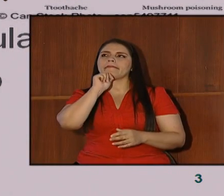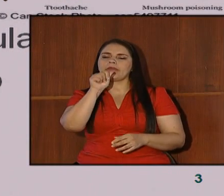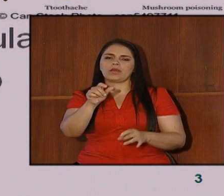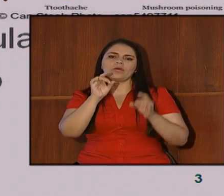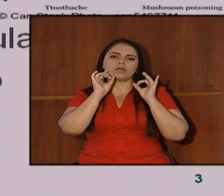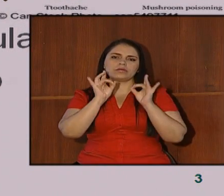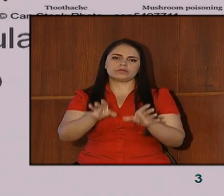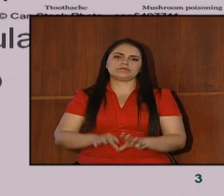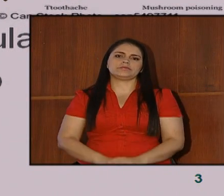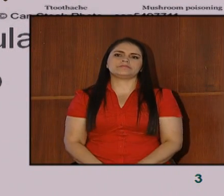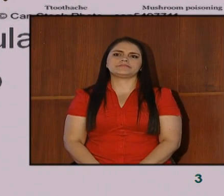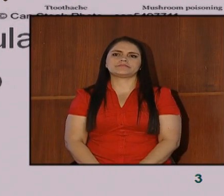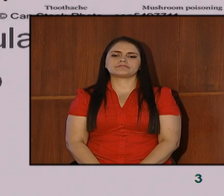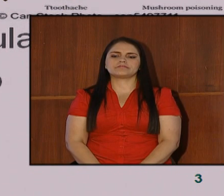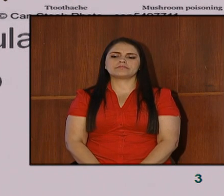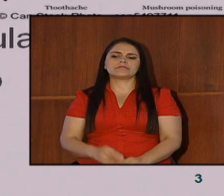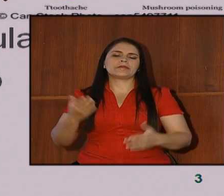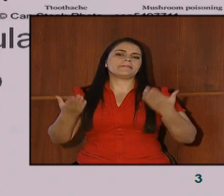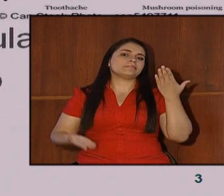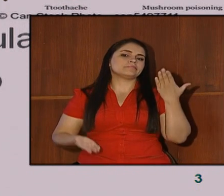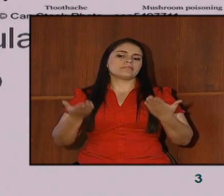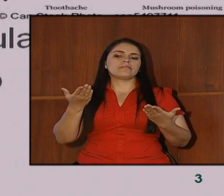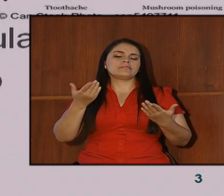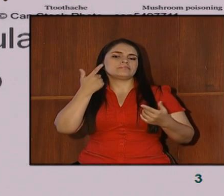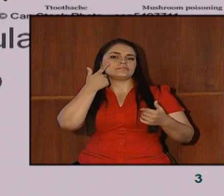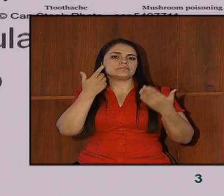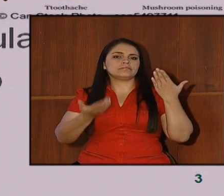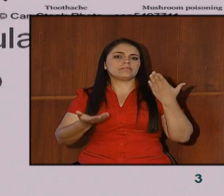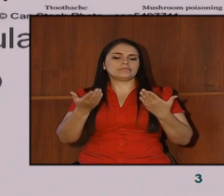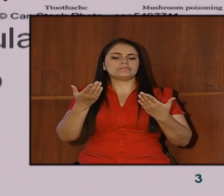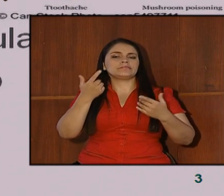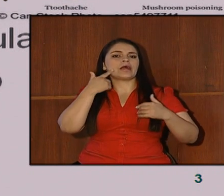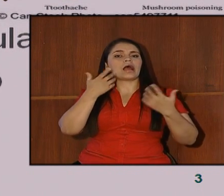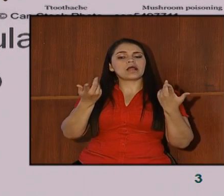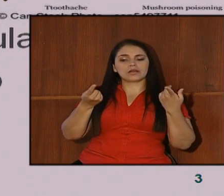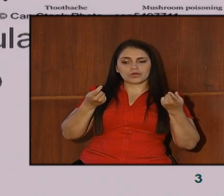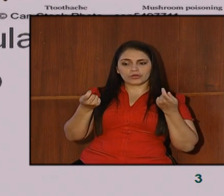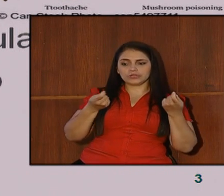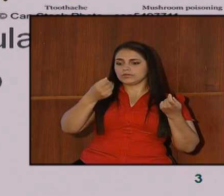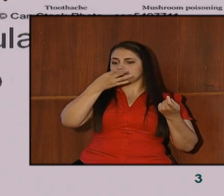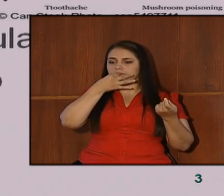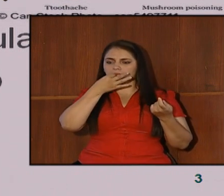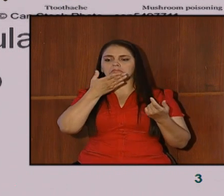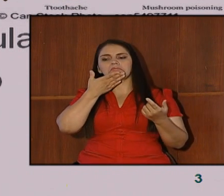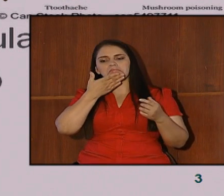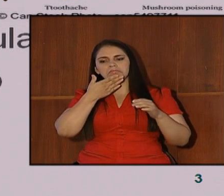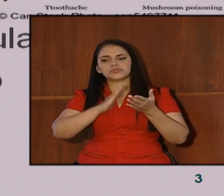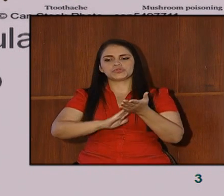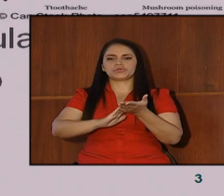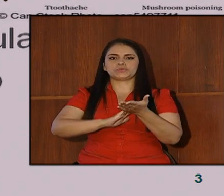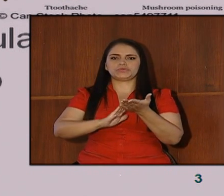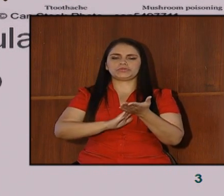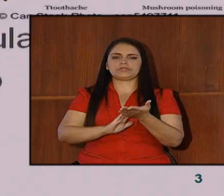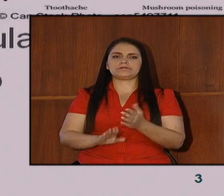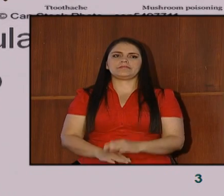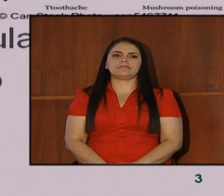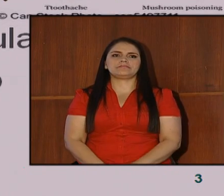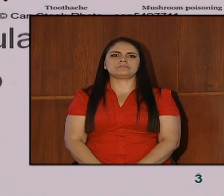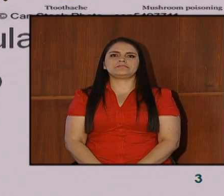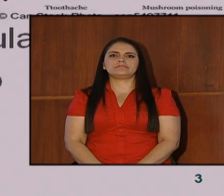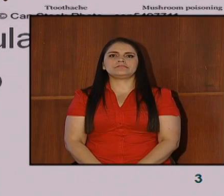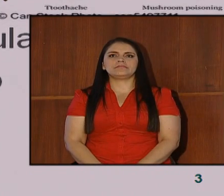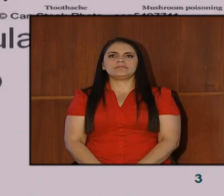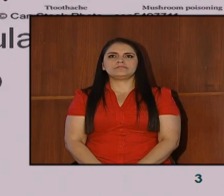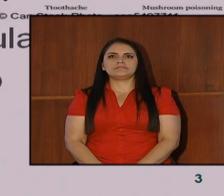enfermar más. Pero todo puede ser si lo logran controlar, ¿listo? Entonces, es de mirar que esas